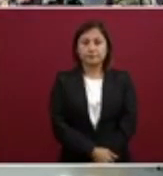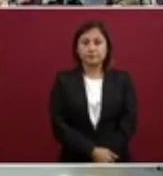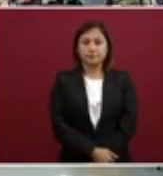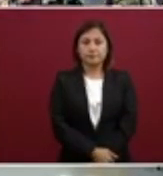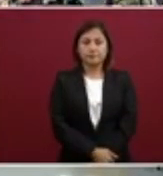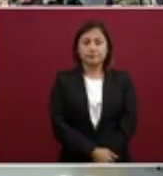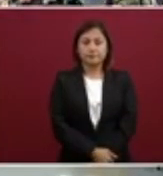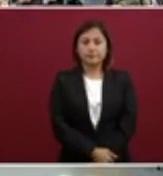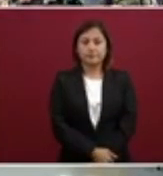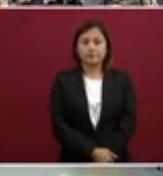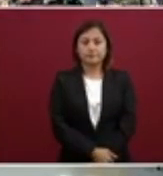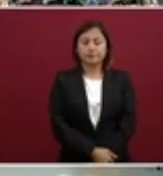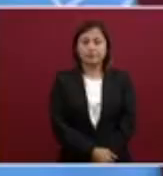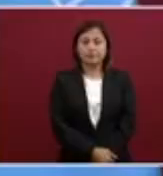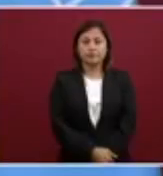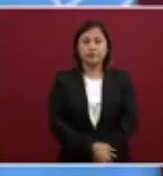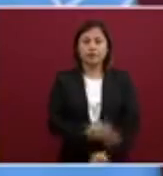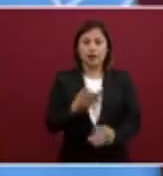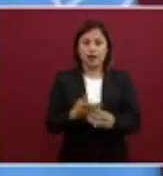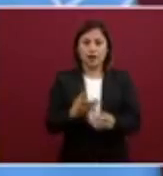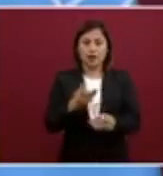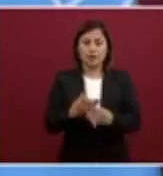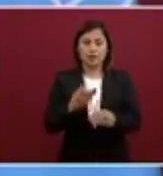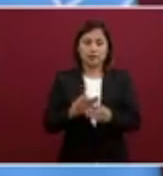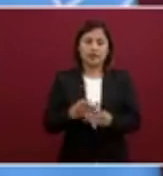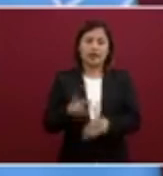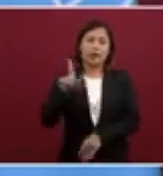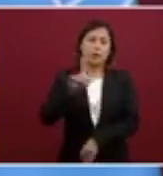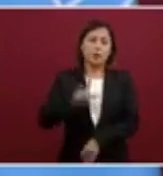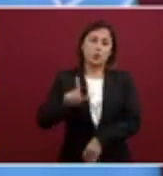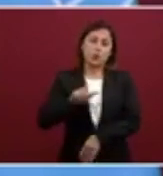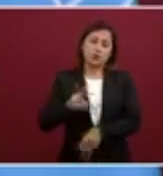Estamos aprovechando de que iniciamos la semana.